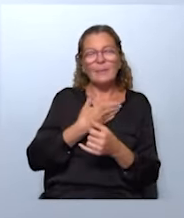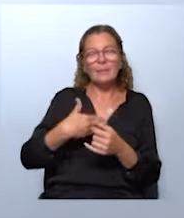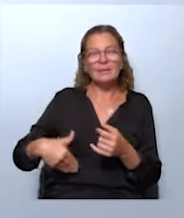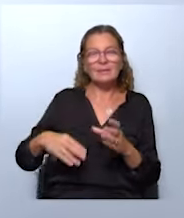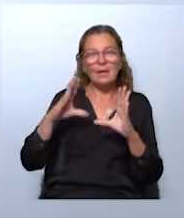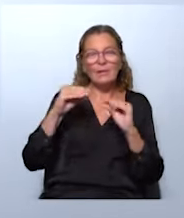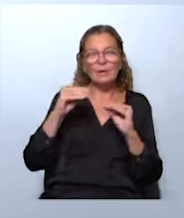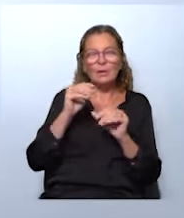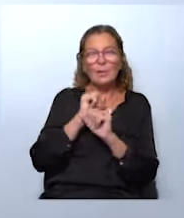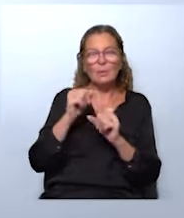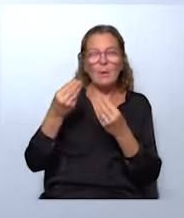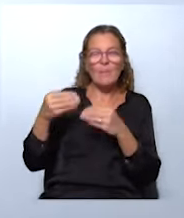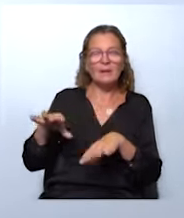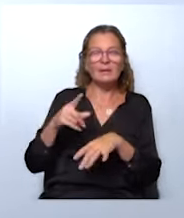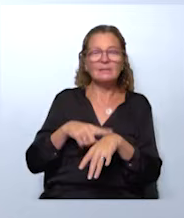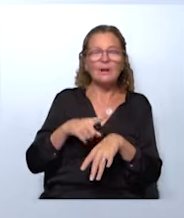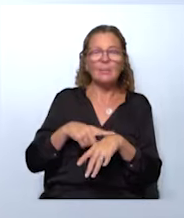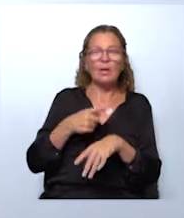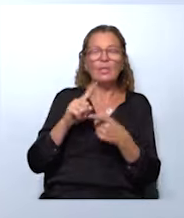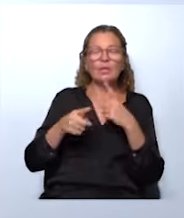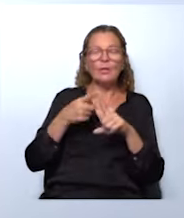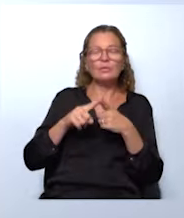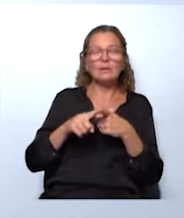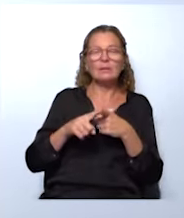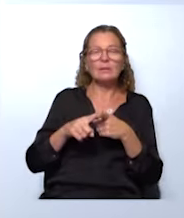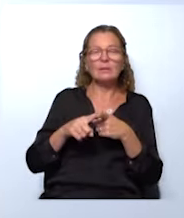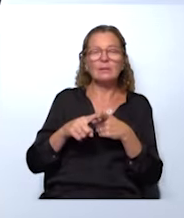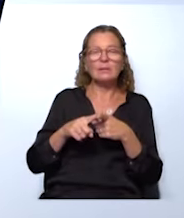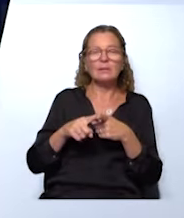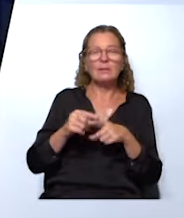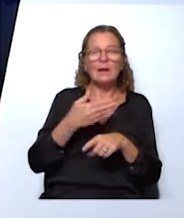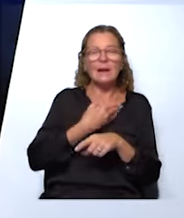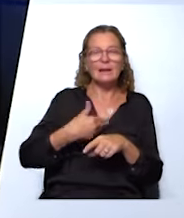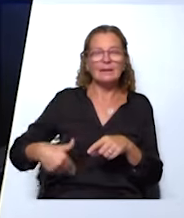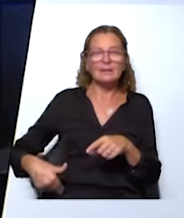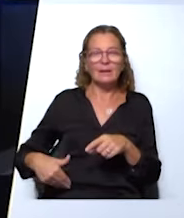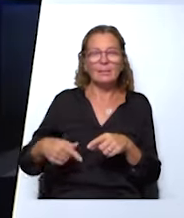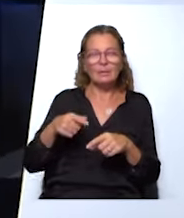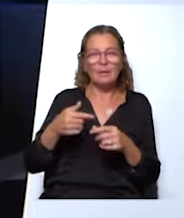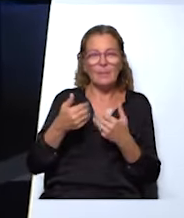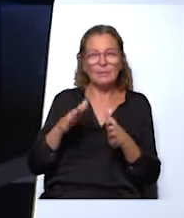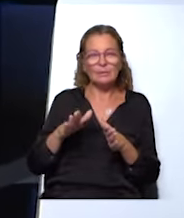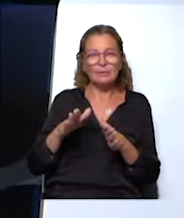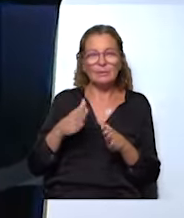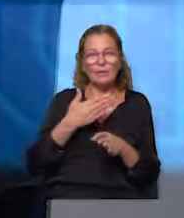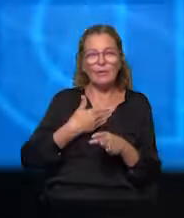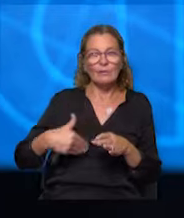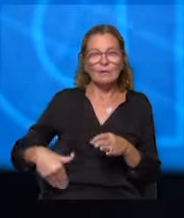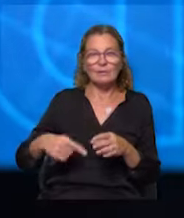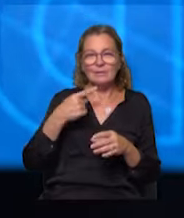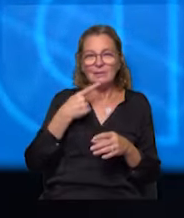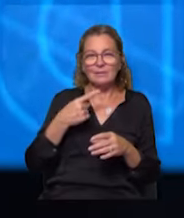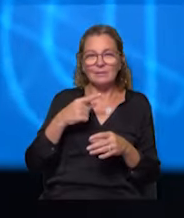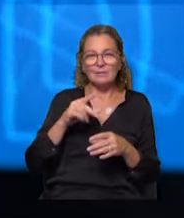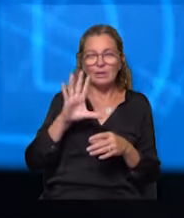hablaba de Ah no podemos perder tiempo discutiendo el tema del papel del Estado Pero él arrancó el gobierno diciendo que el estado era un